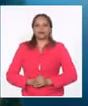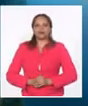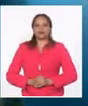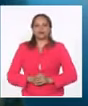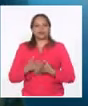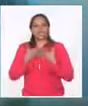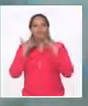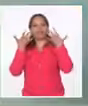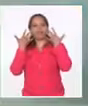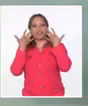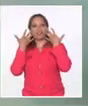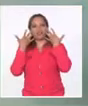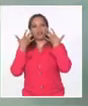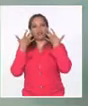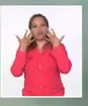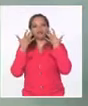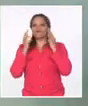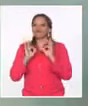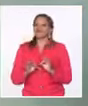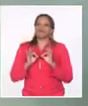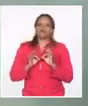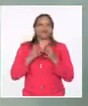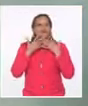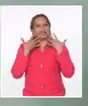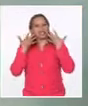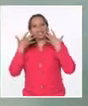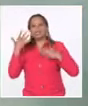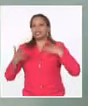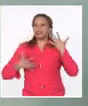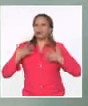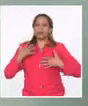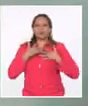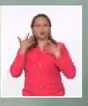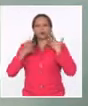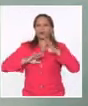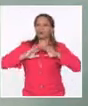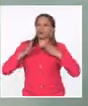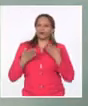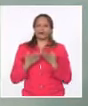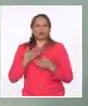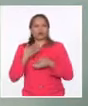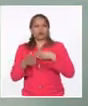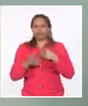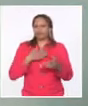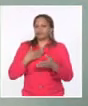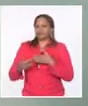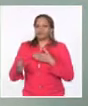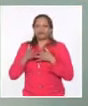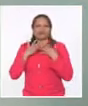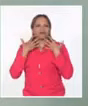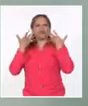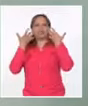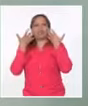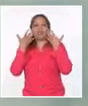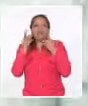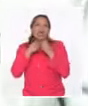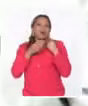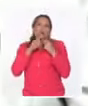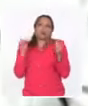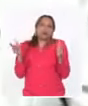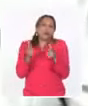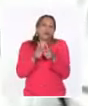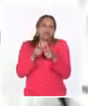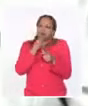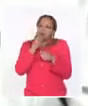Feliz. Feliz, satisfecho y contento con lo que hacía, con cualquier cosa, por pequeña que aparentemente